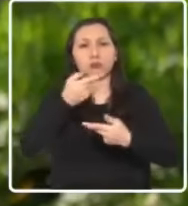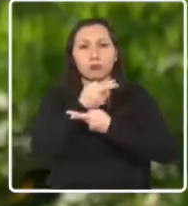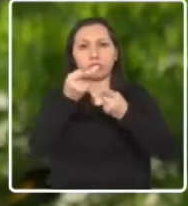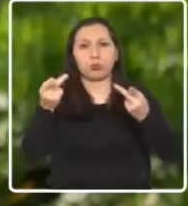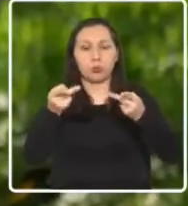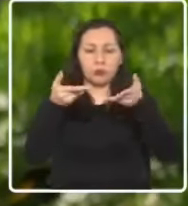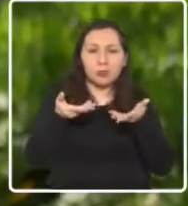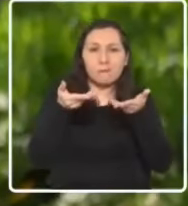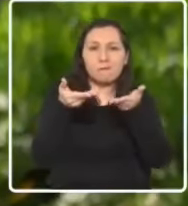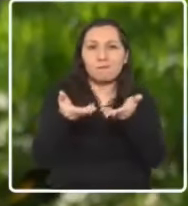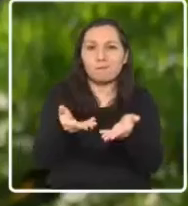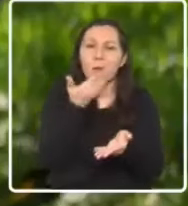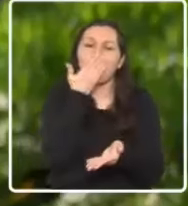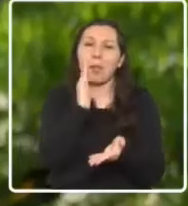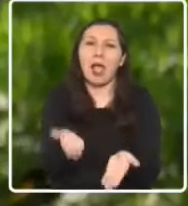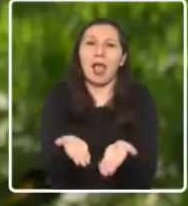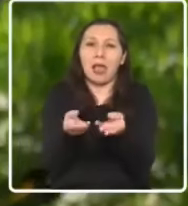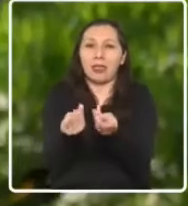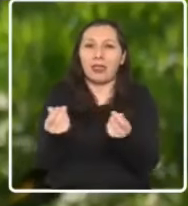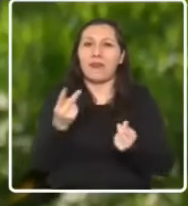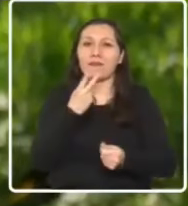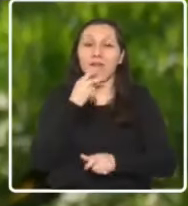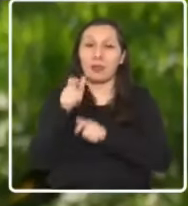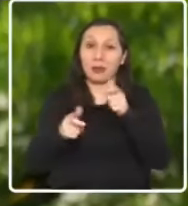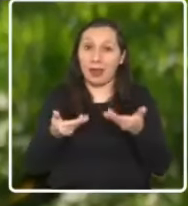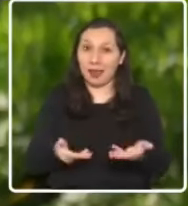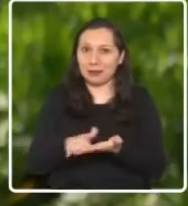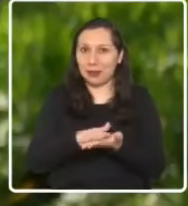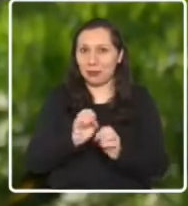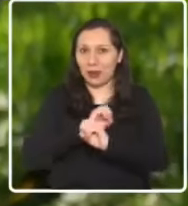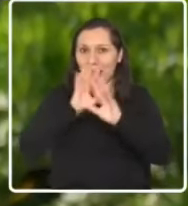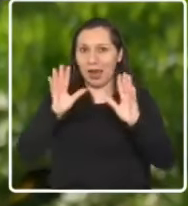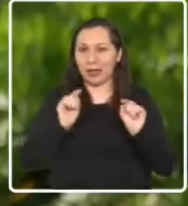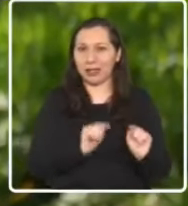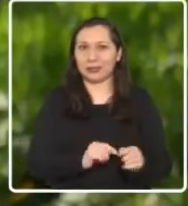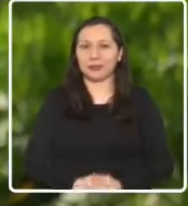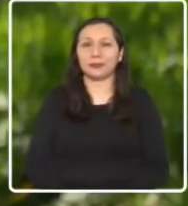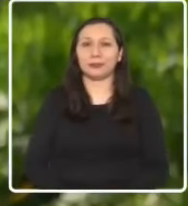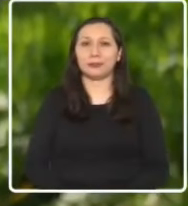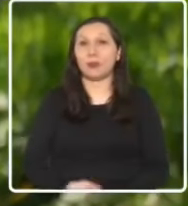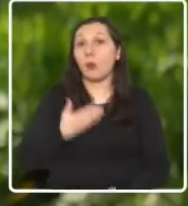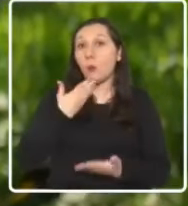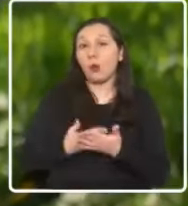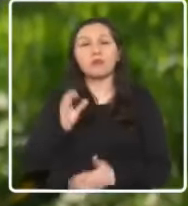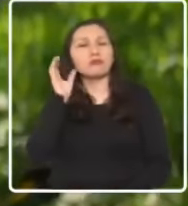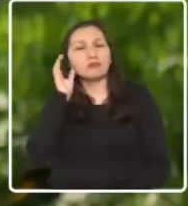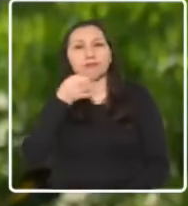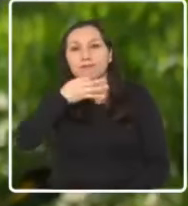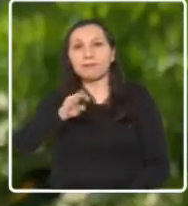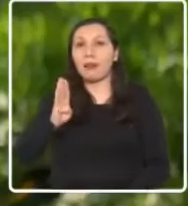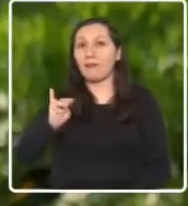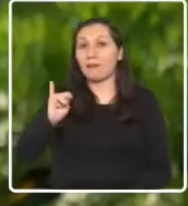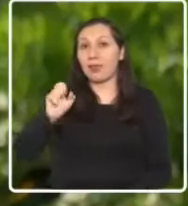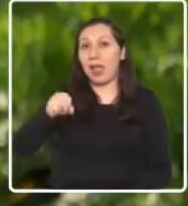que vayan a mejorar la calidad de vida de nuestra población, y este es un ejemplo claro de eso. Y cuando uno escucha a Bianca,